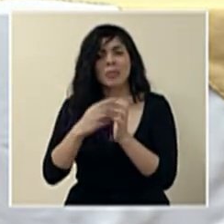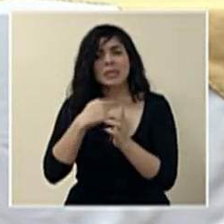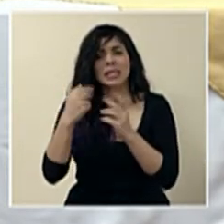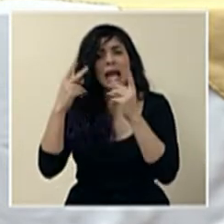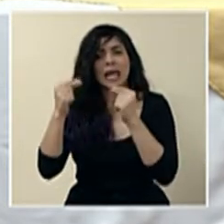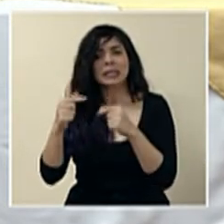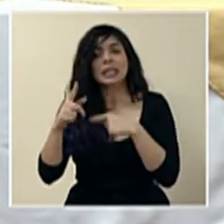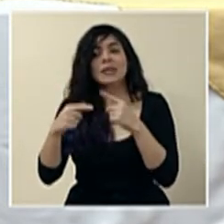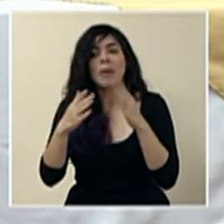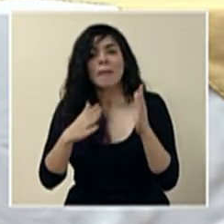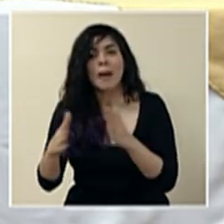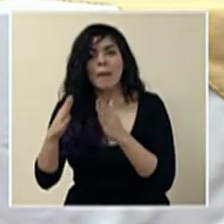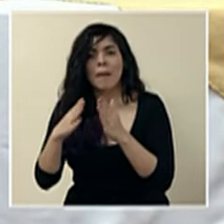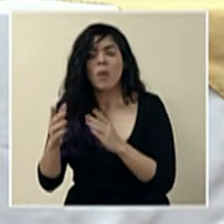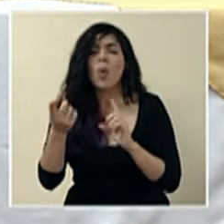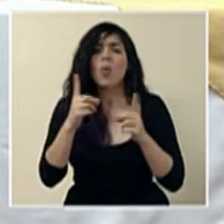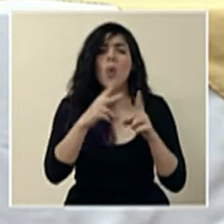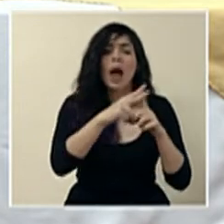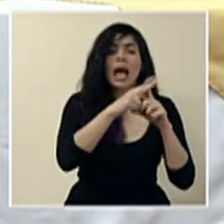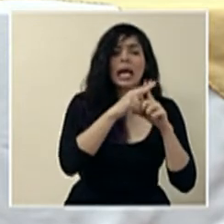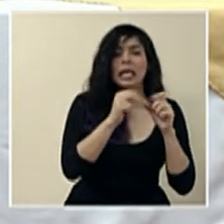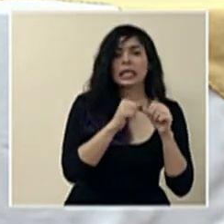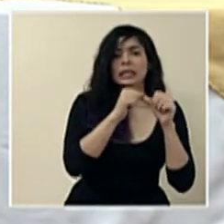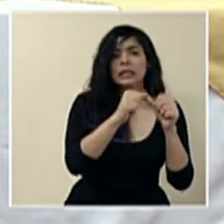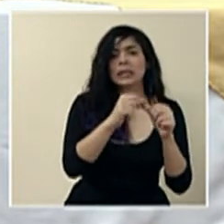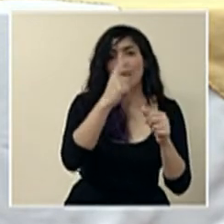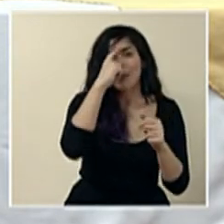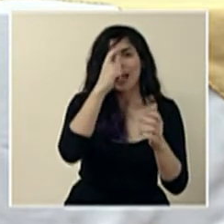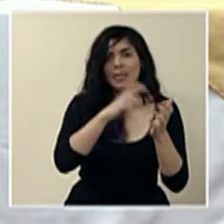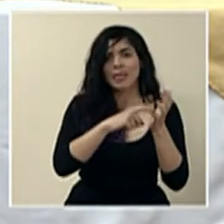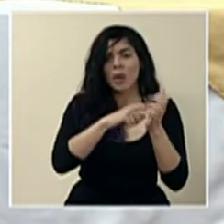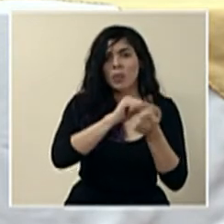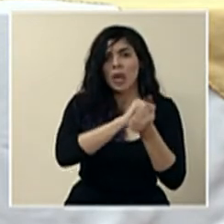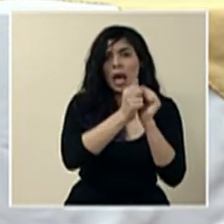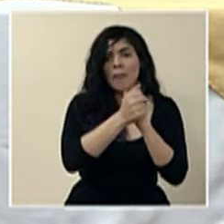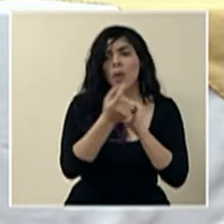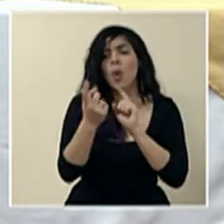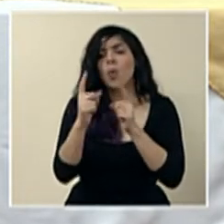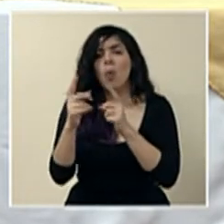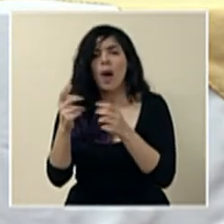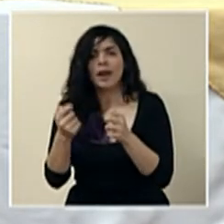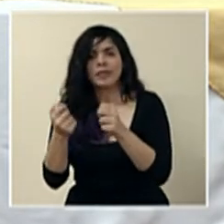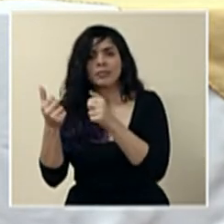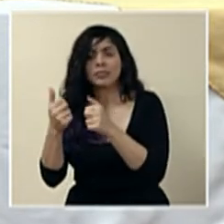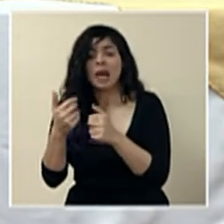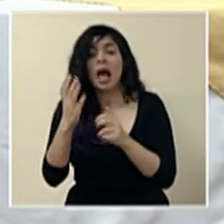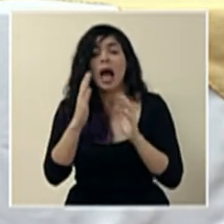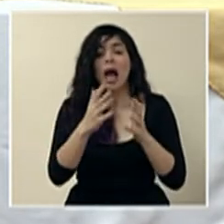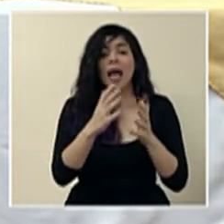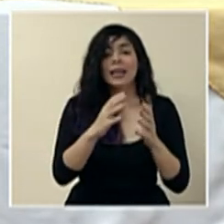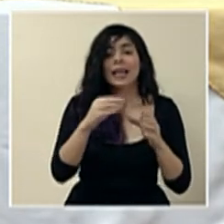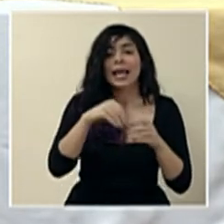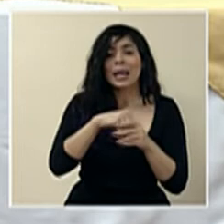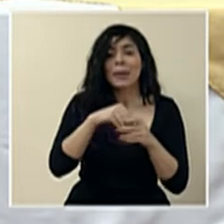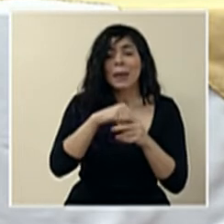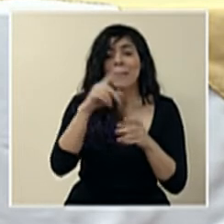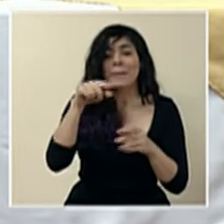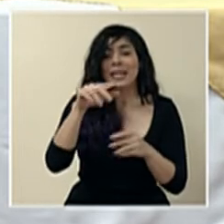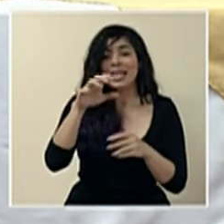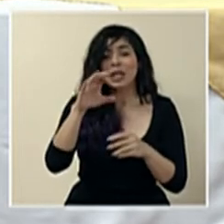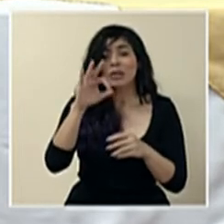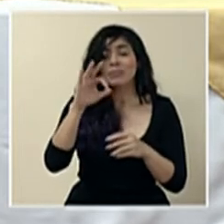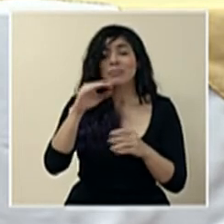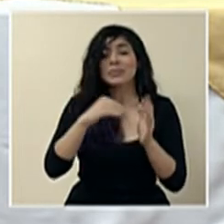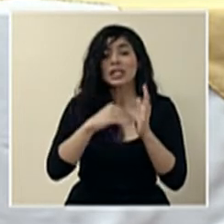año? ¿Cuáles créditos se mantienen para el recambio de deuda y cuáles no? ¿Quedan remanentes no colocados de la emisión de 1.500 millones de dólares